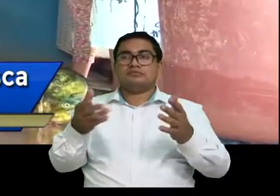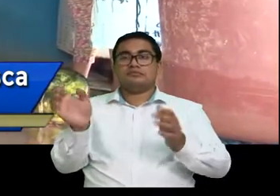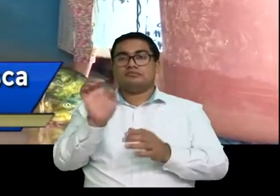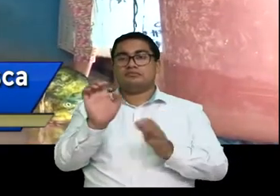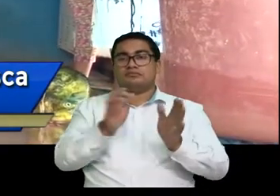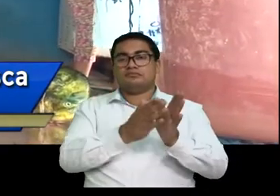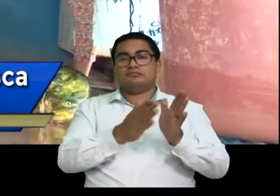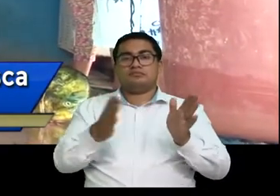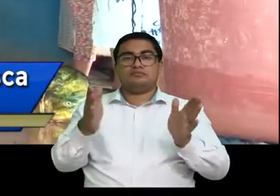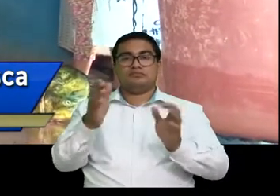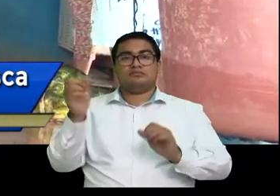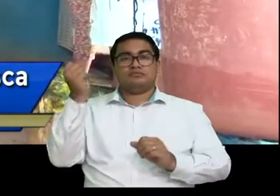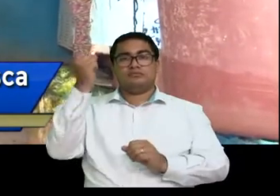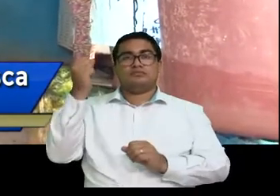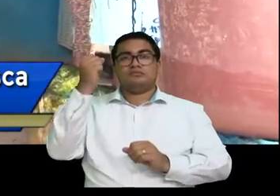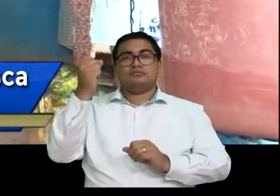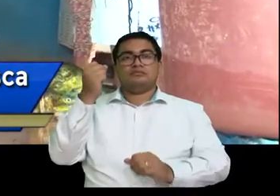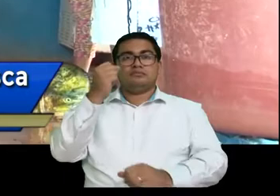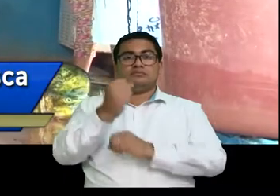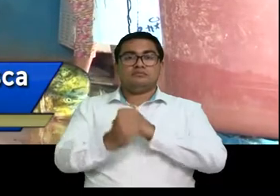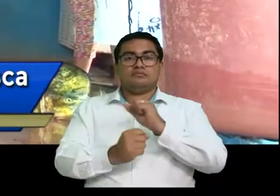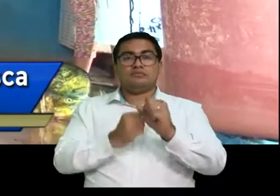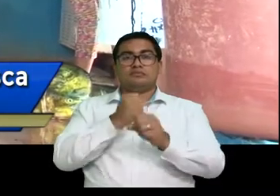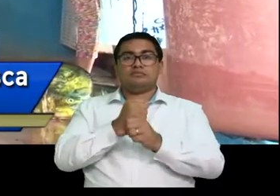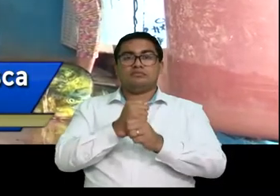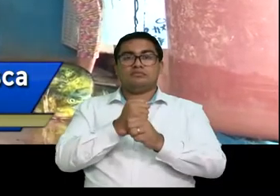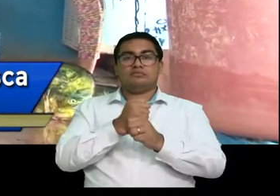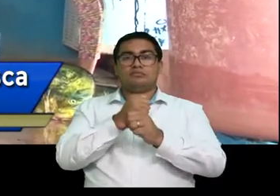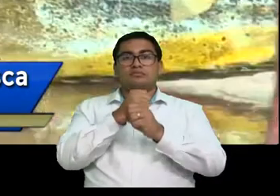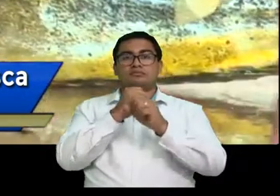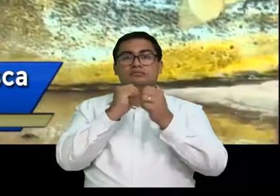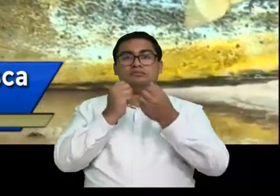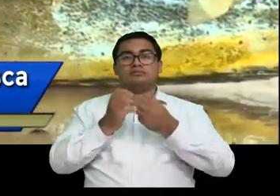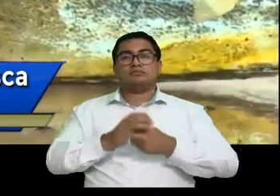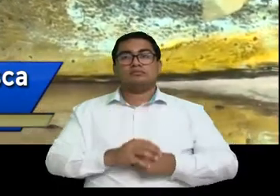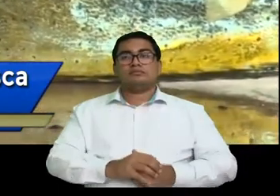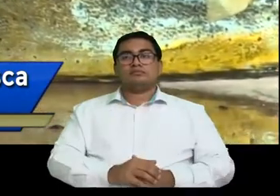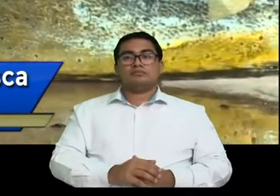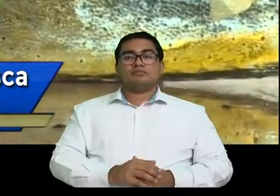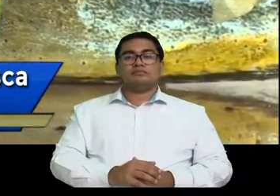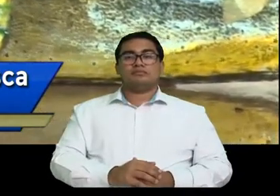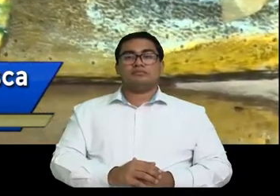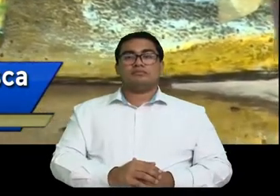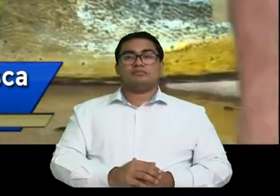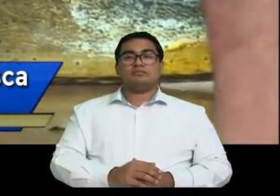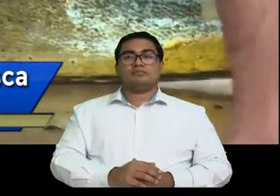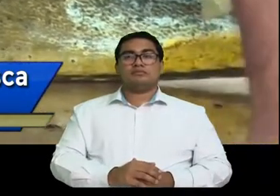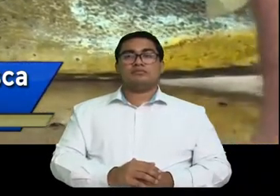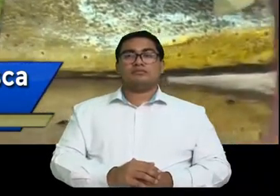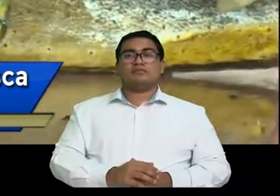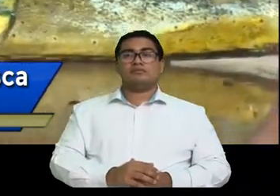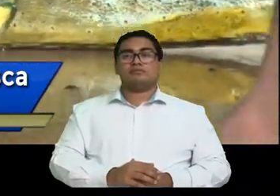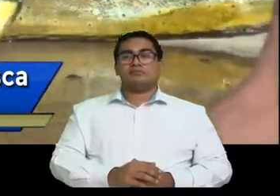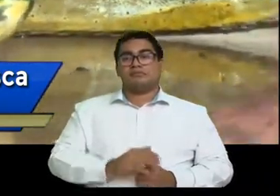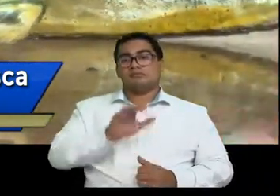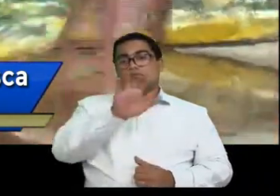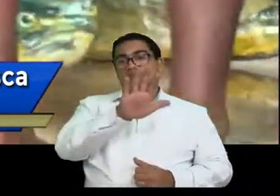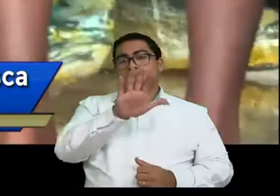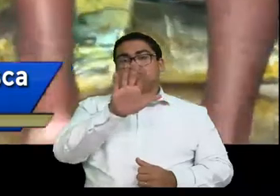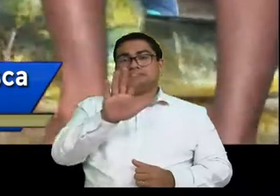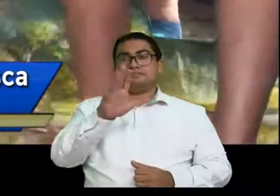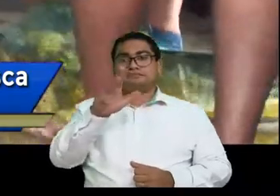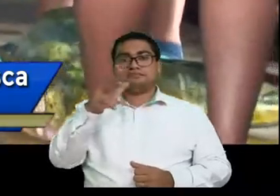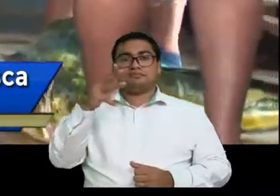a julio de este año. ¿Solo en este año? Sí. ¿Ya? A esos